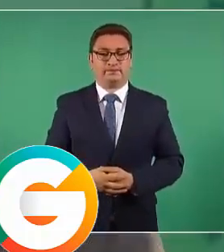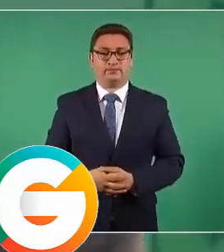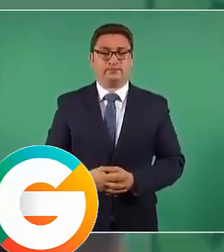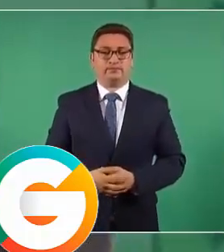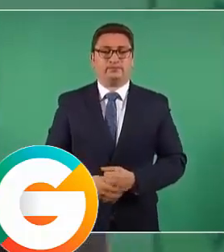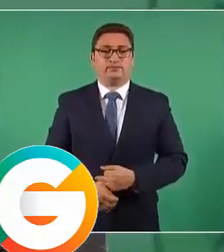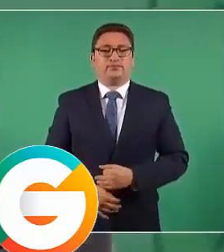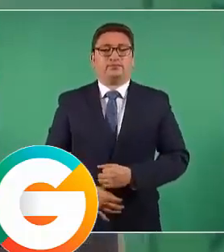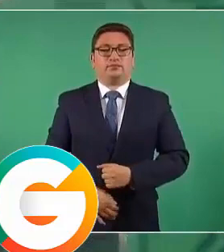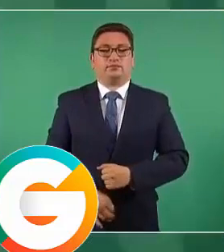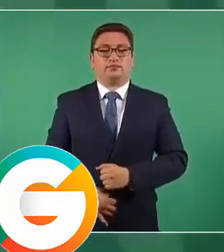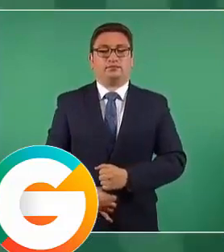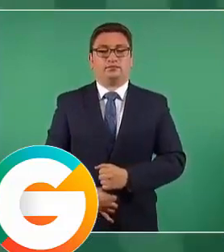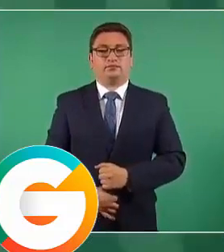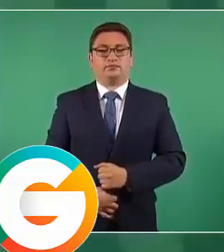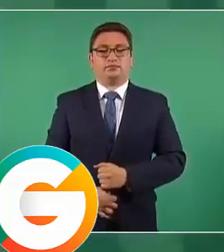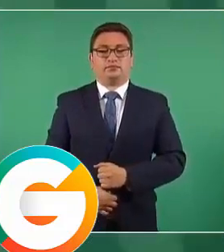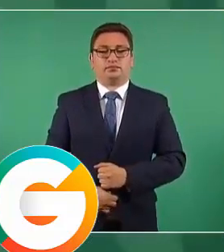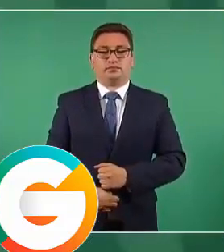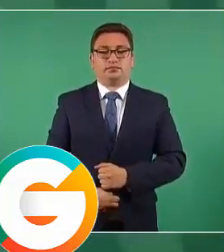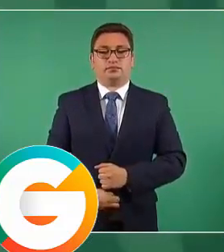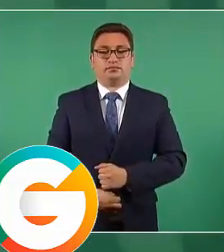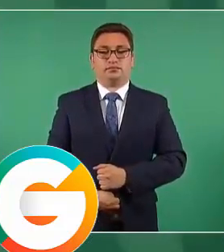y que hagan a un lado